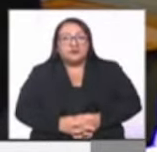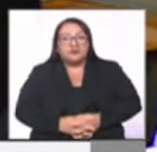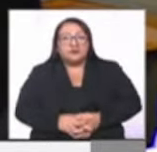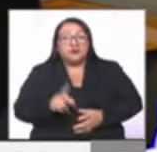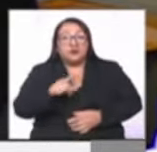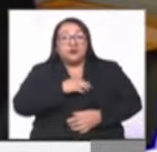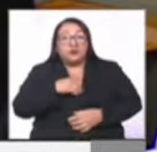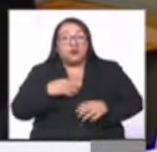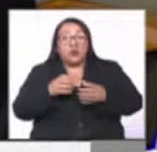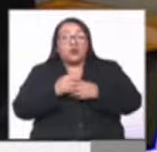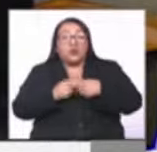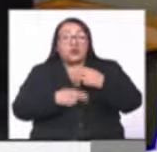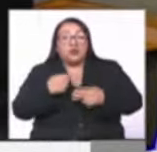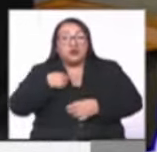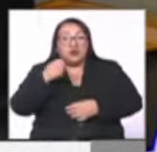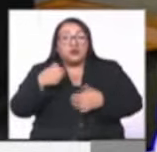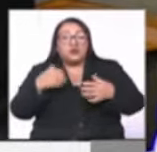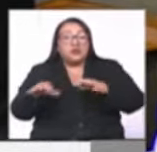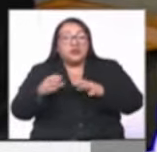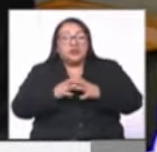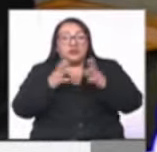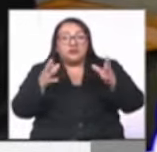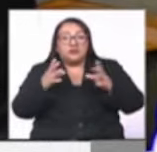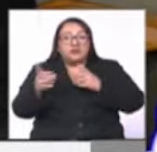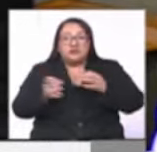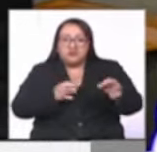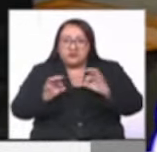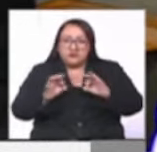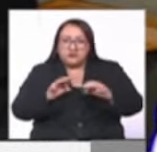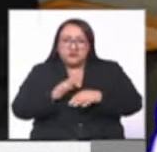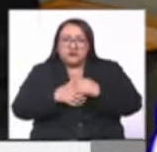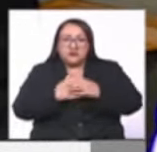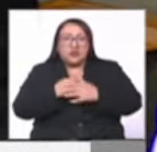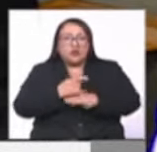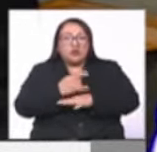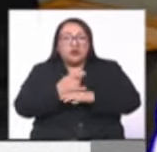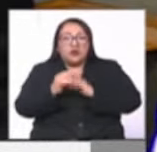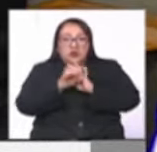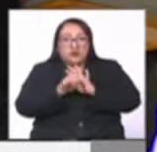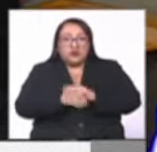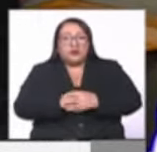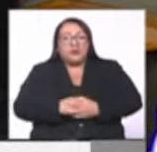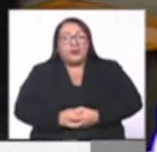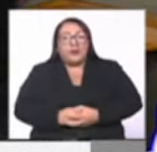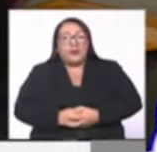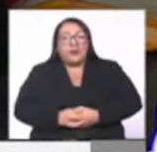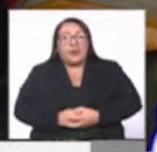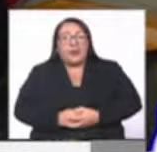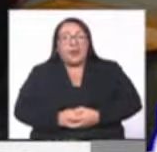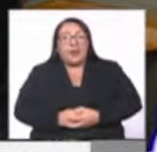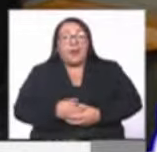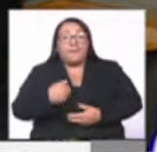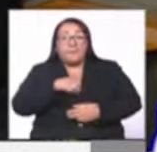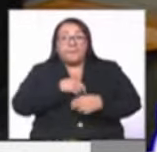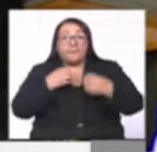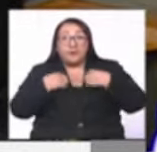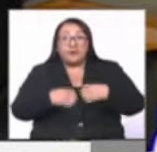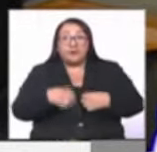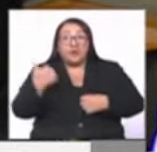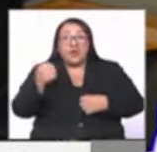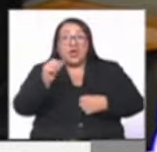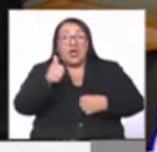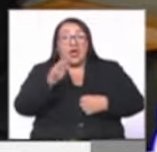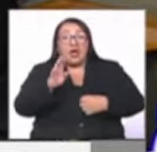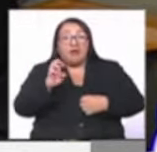miembros de la junta Nacional de Justicia hemos formulado un amplio descargo ante la subcomisión de acusaciones constitucionales nuestro abogado El dror abad ha